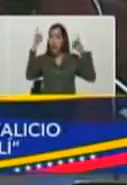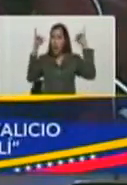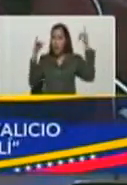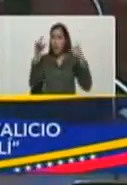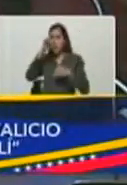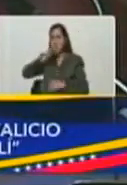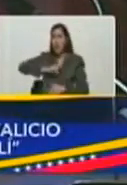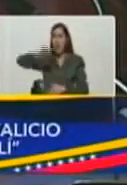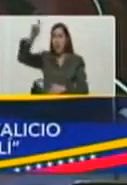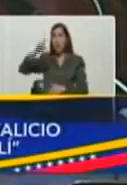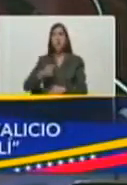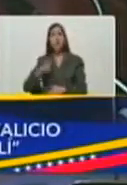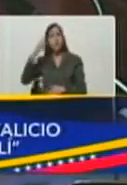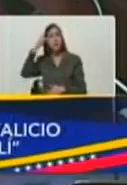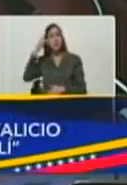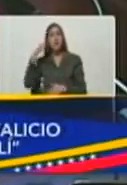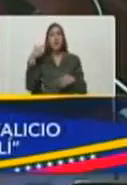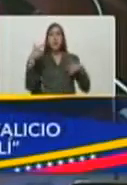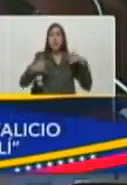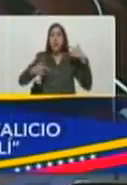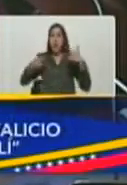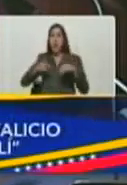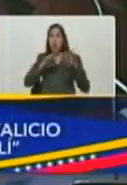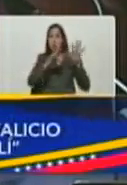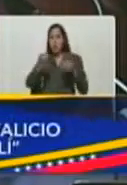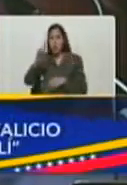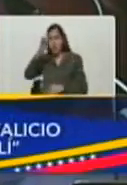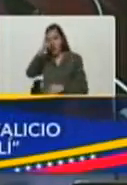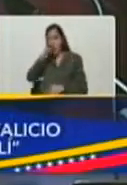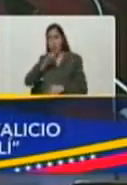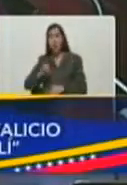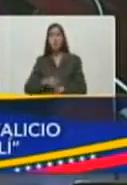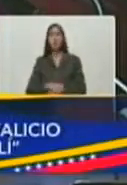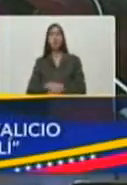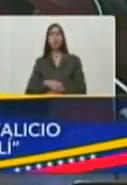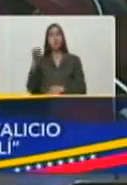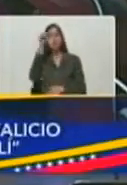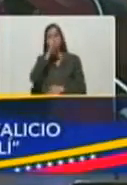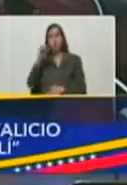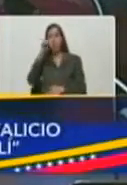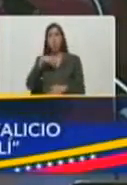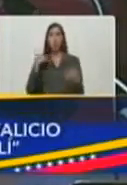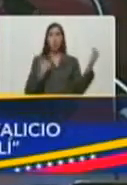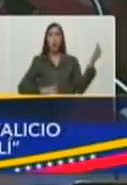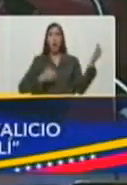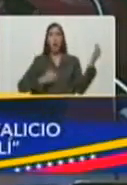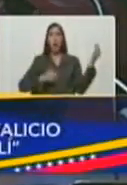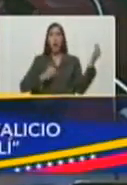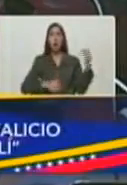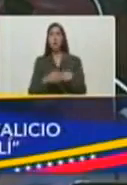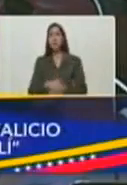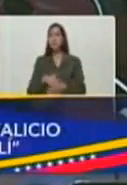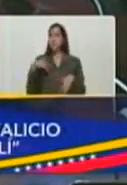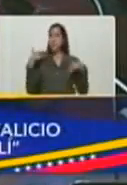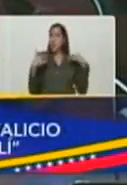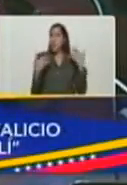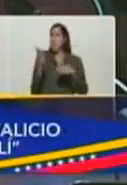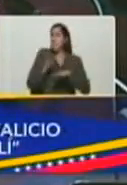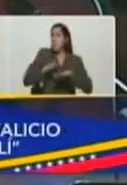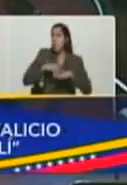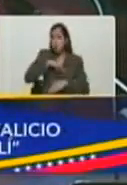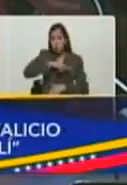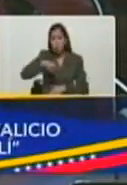día de alegría, de 80 años de nuestro cantor Ali Primera. Un día de alegría, por eso quisimos